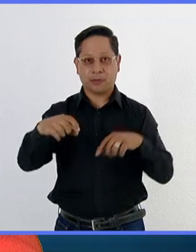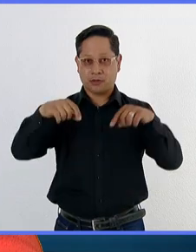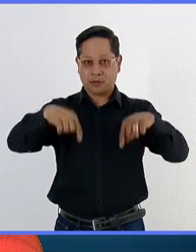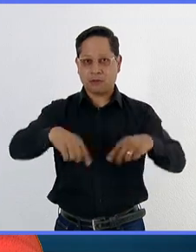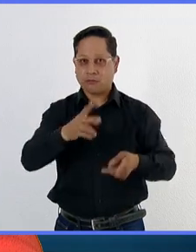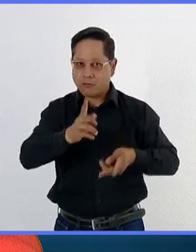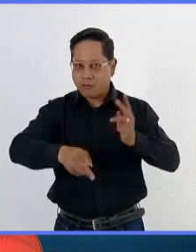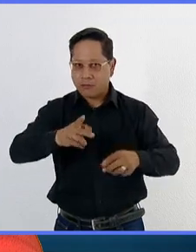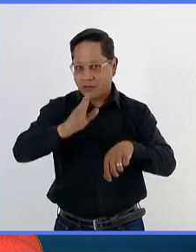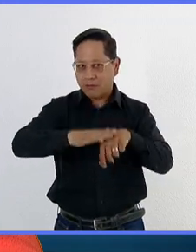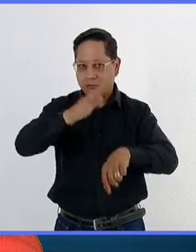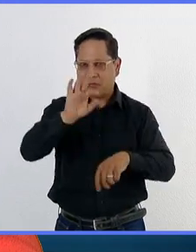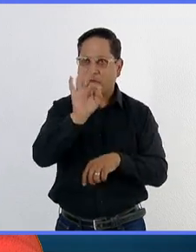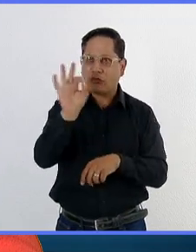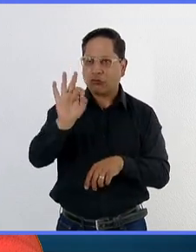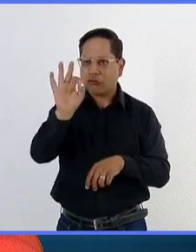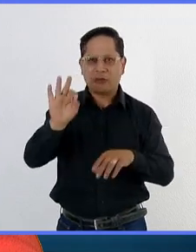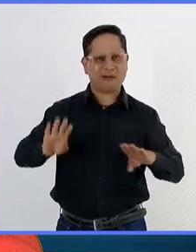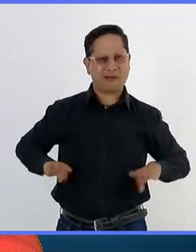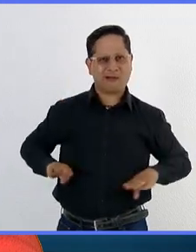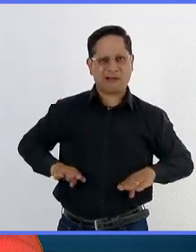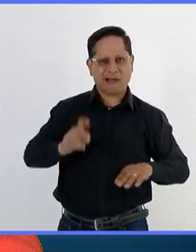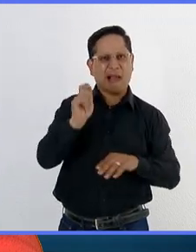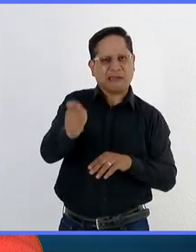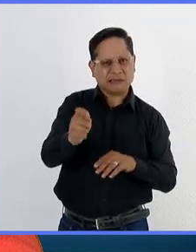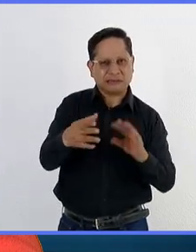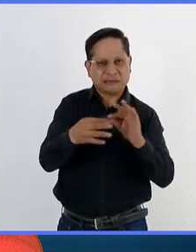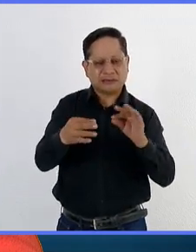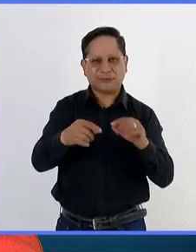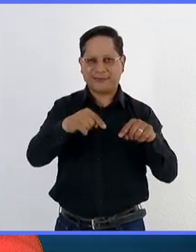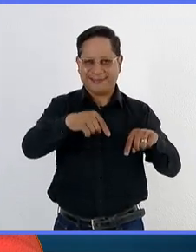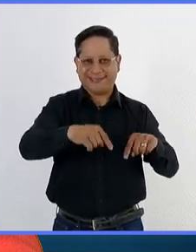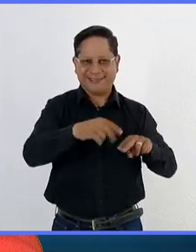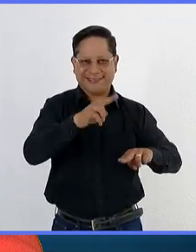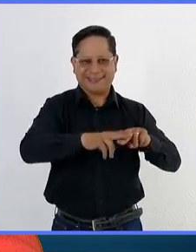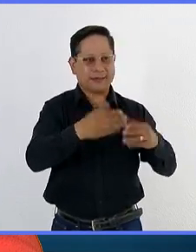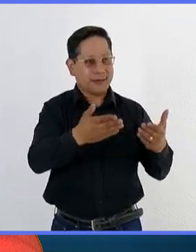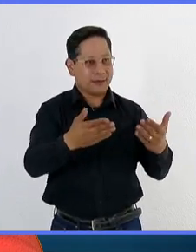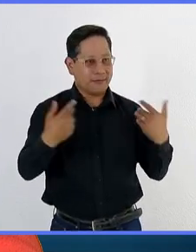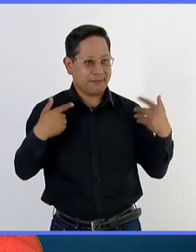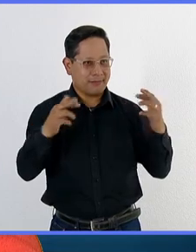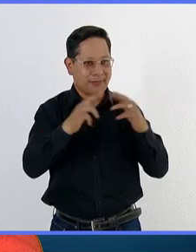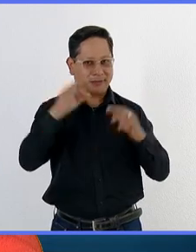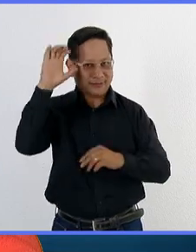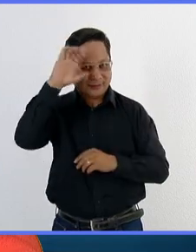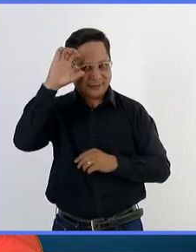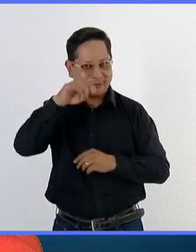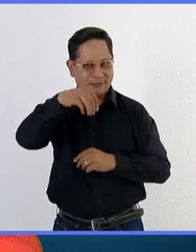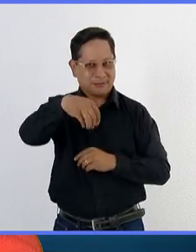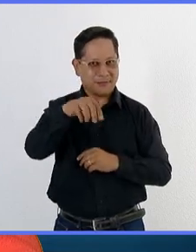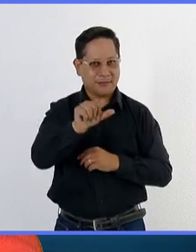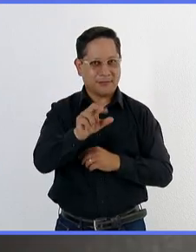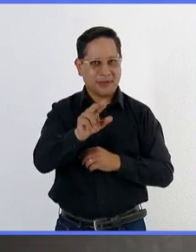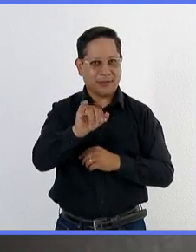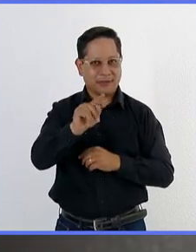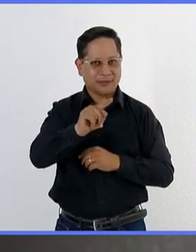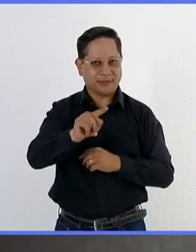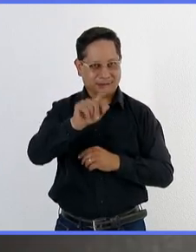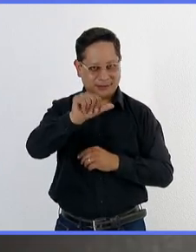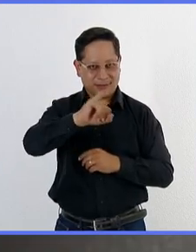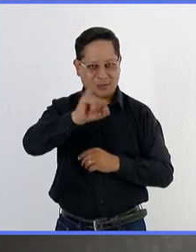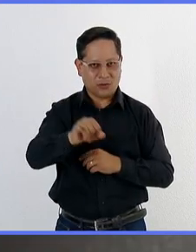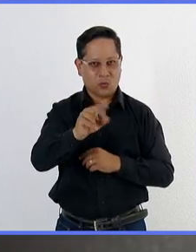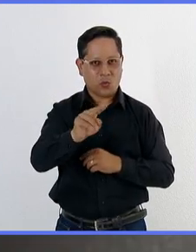este insecto, cómo se comporta y cuáles son sus efectos, se encuentra con nosotros la maestra en ciencias, Maritza Juárez Durán, quien es